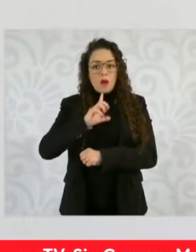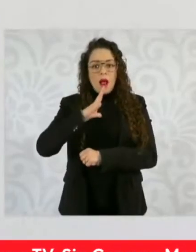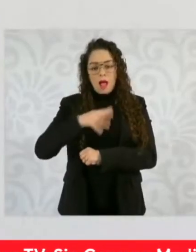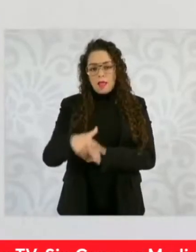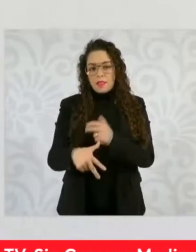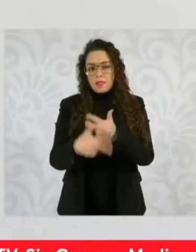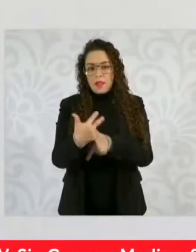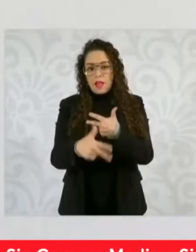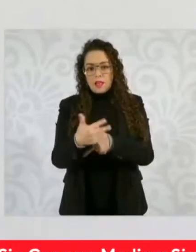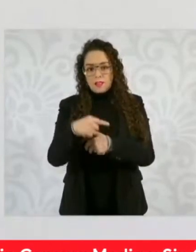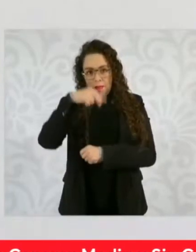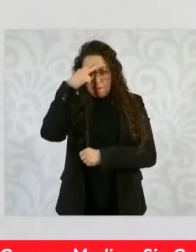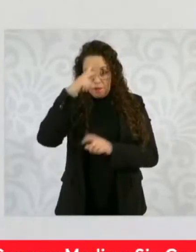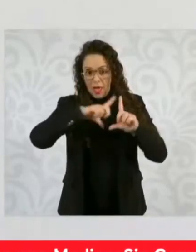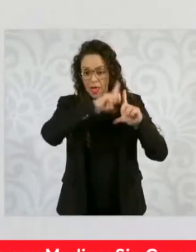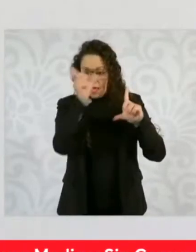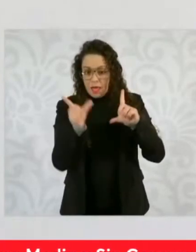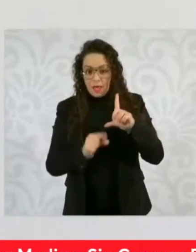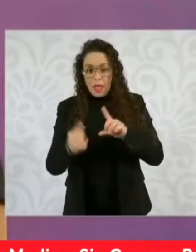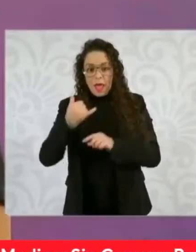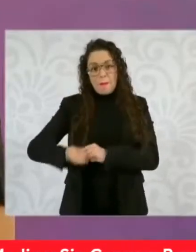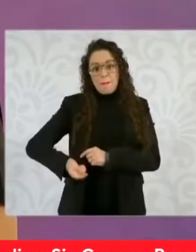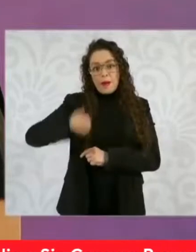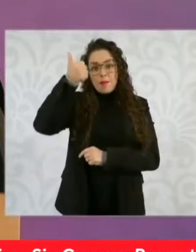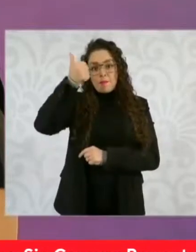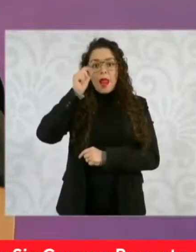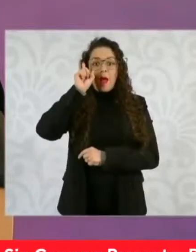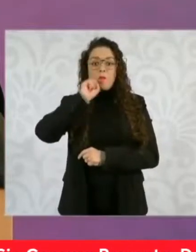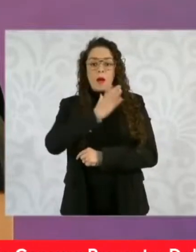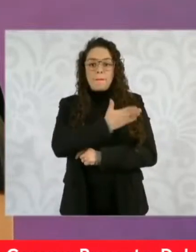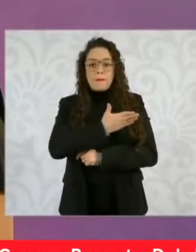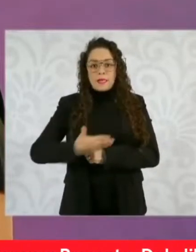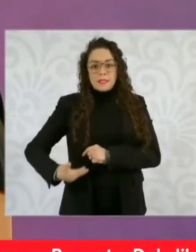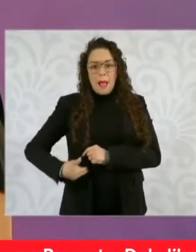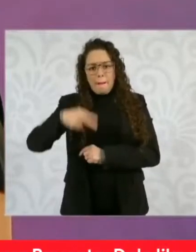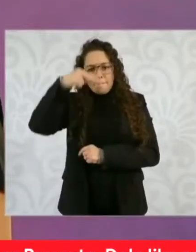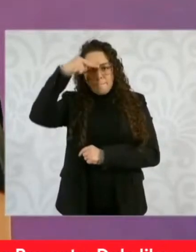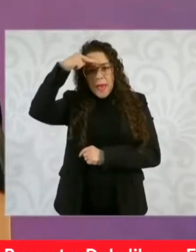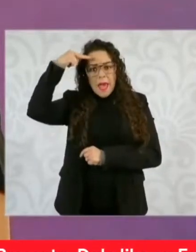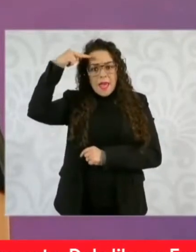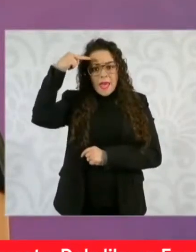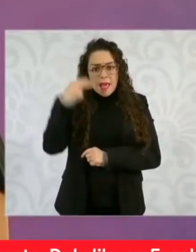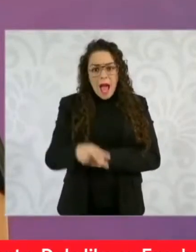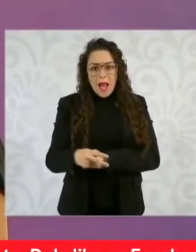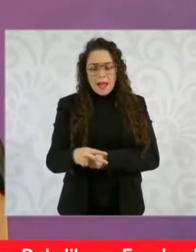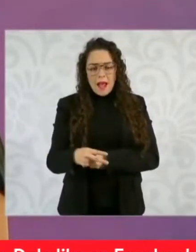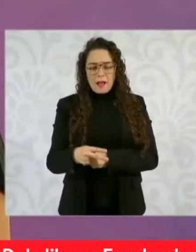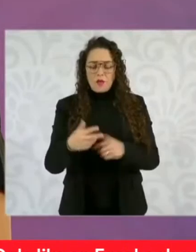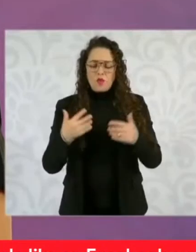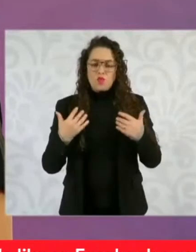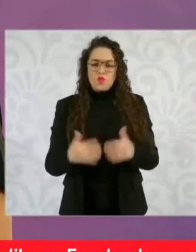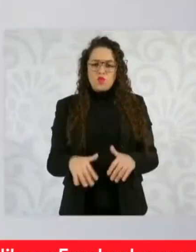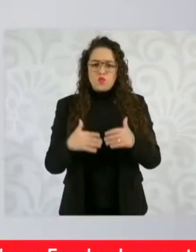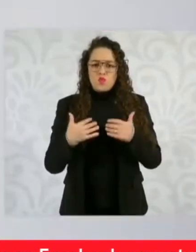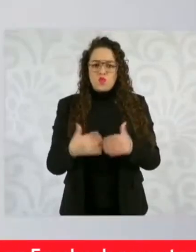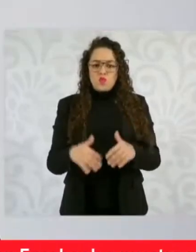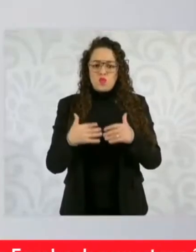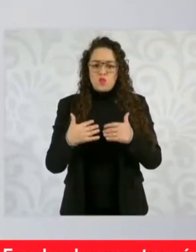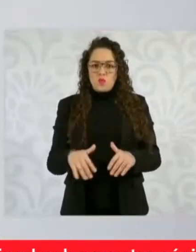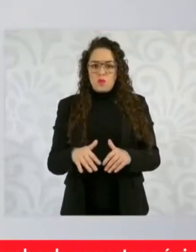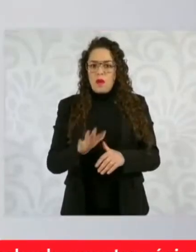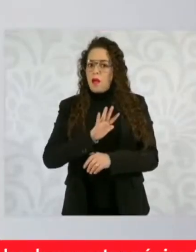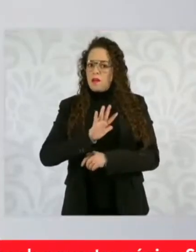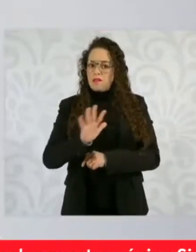13 gobernadoras y la primera presidenta mexicana. Así es que se está consolidando este derecho, se